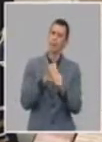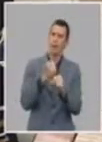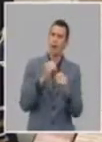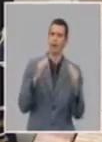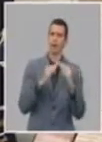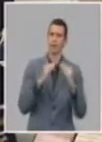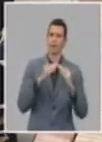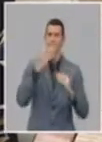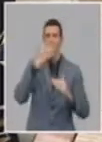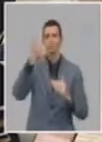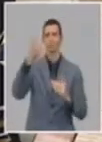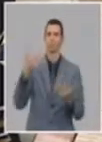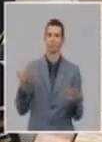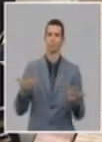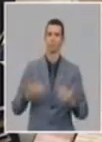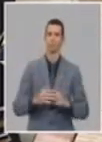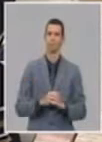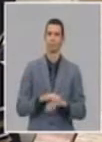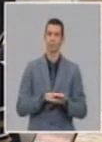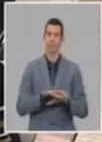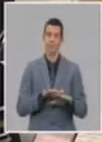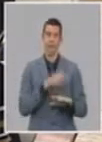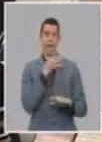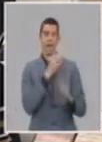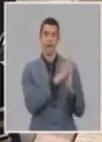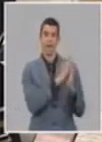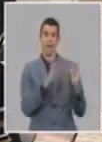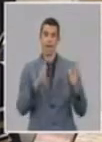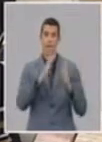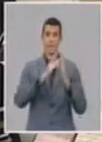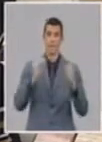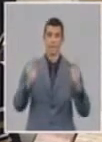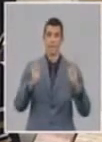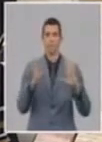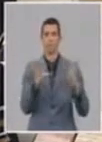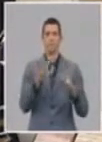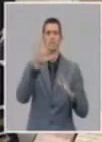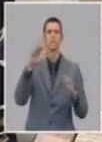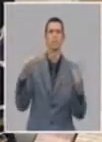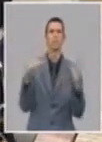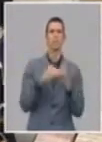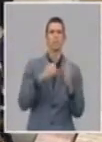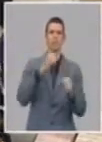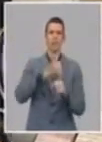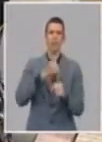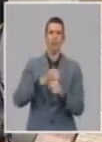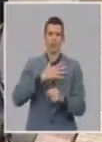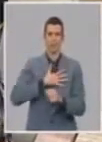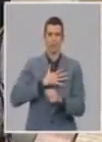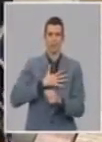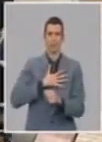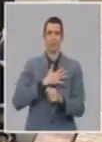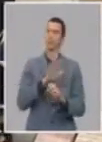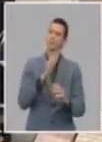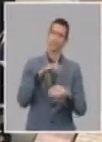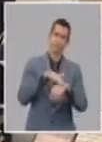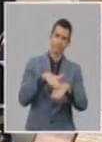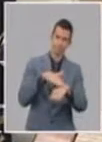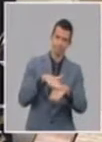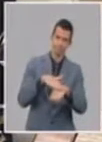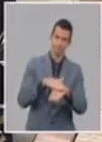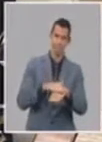mes de enero con 5.000 trabajadores por cuenta propia. Sin embargo, disculpen, con